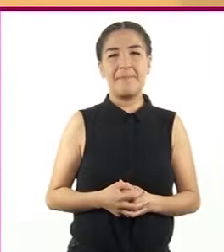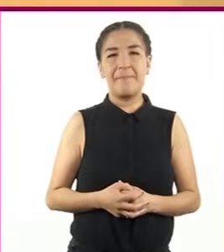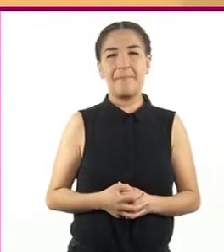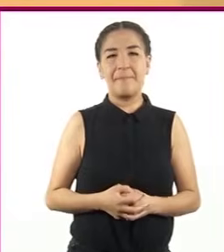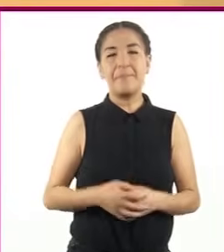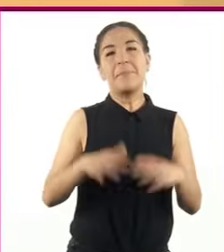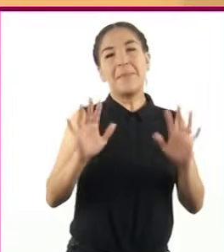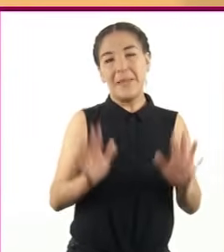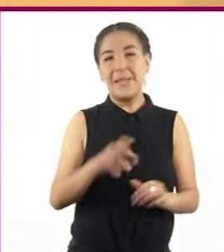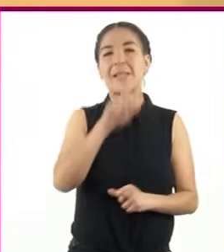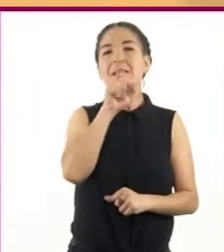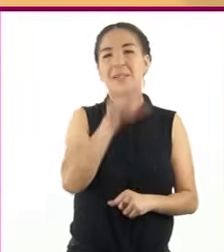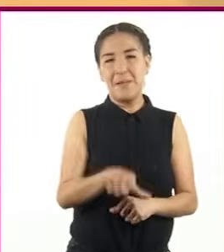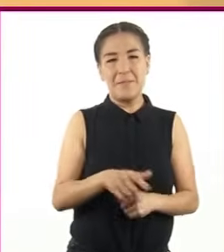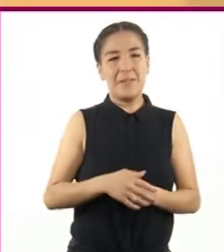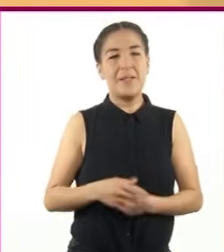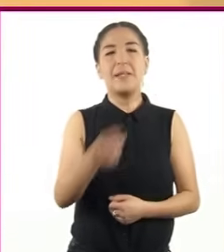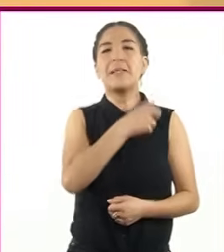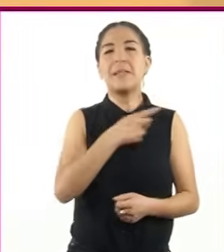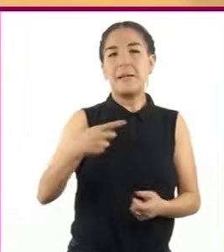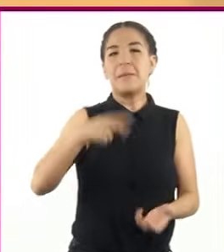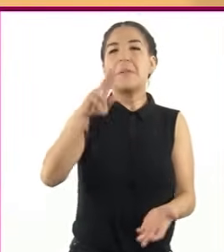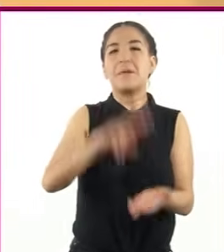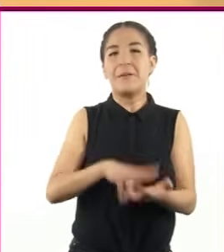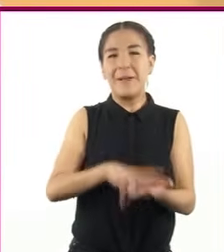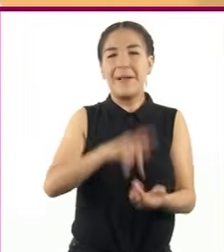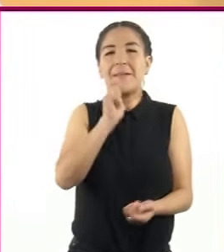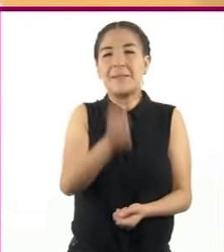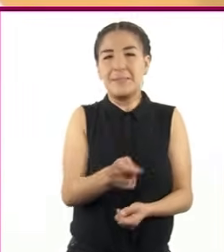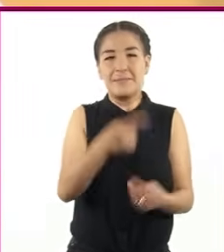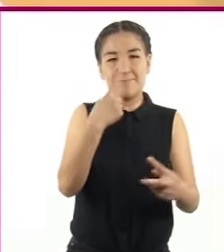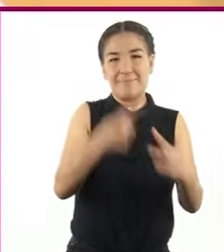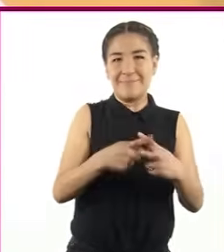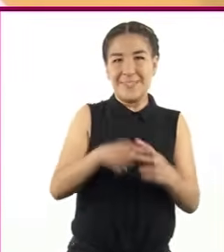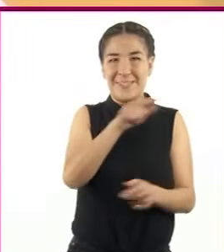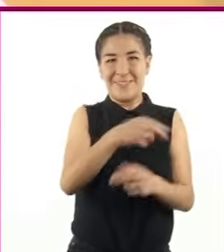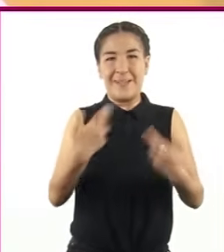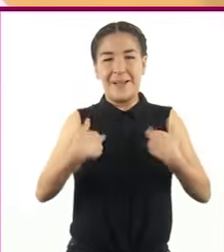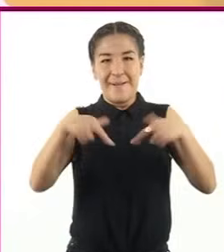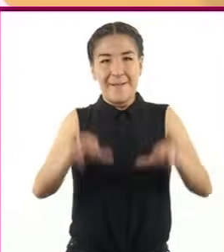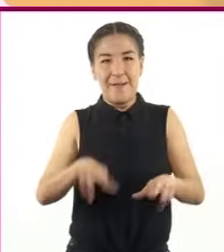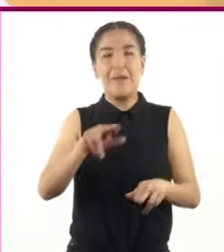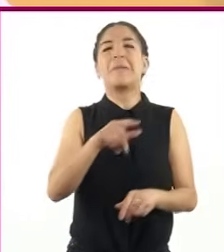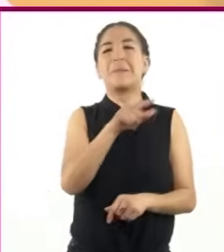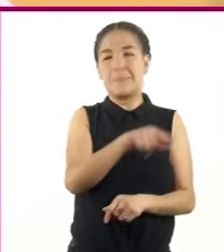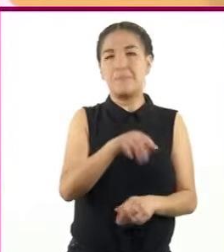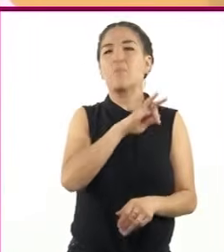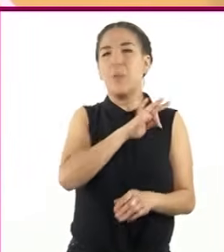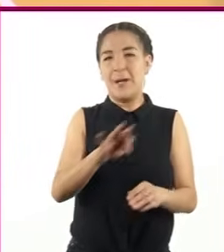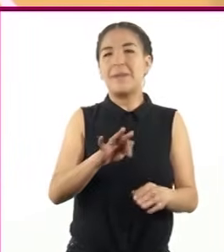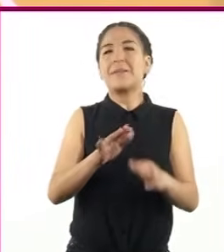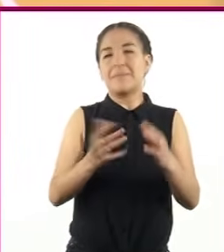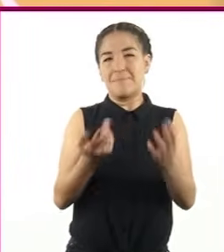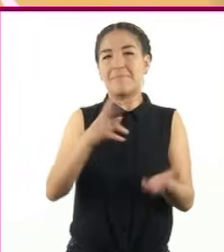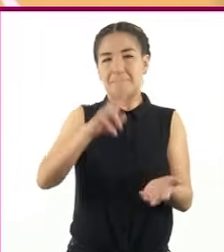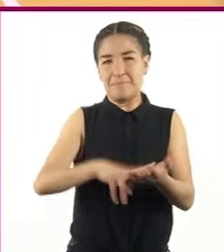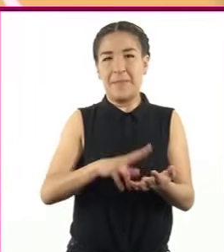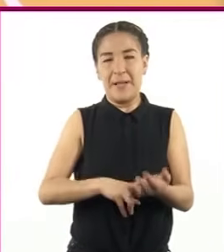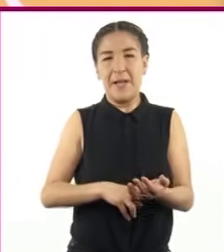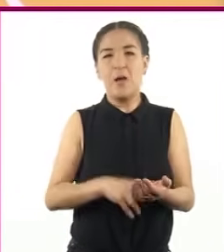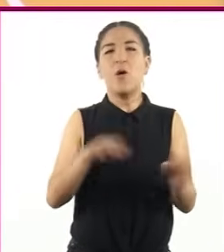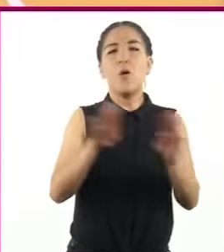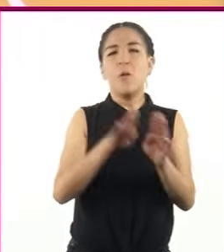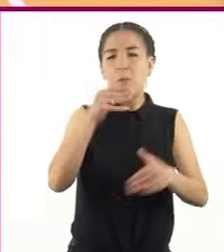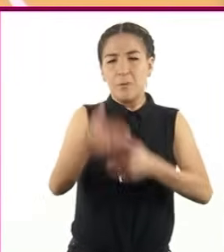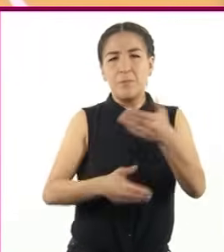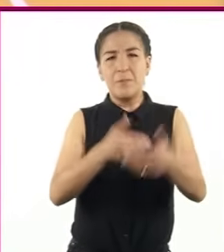Sin embargo, se debe validar que las expresiones algebraicas de verdad son equivalentes. El procedimiento